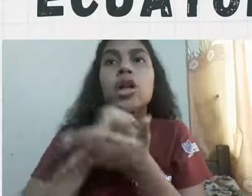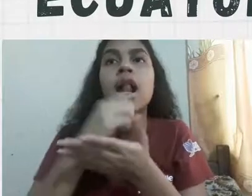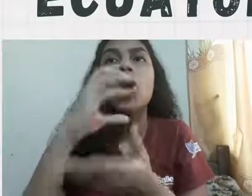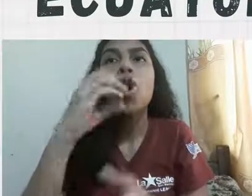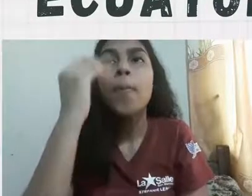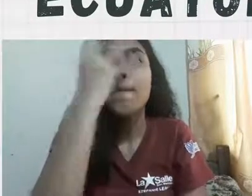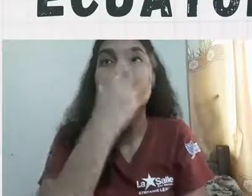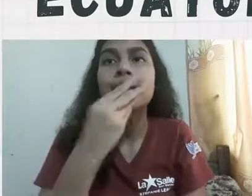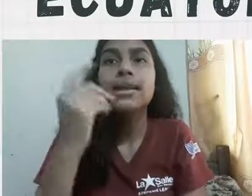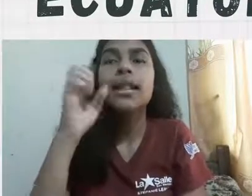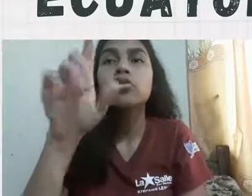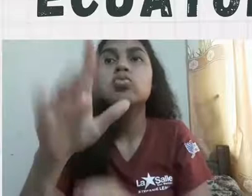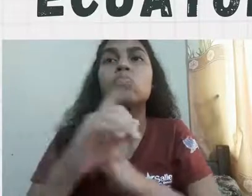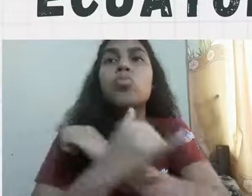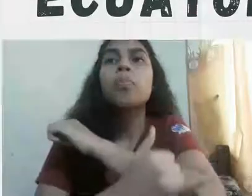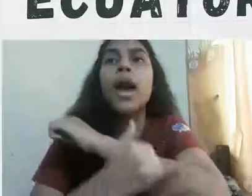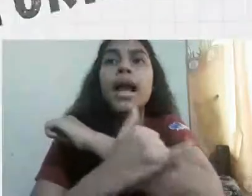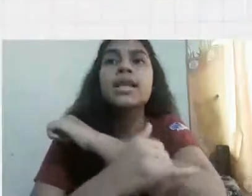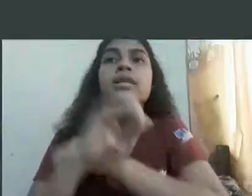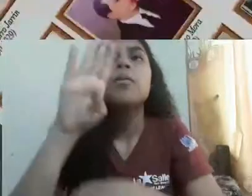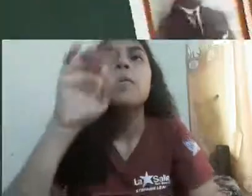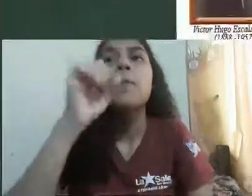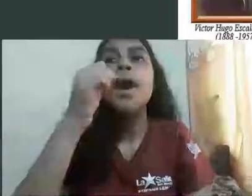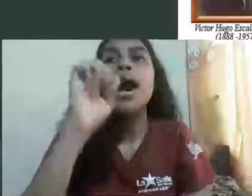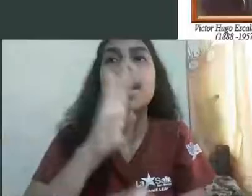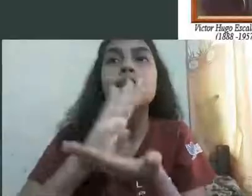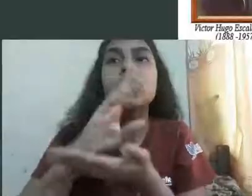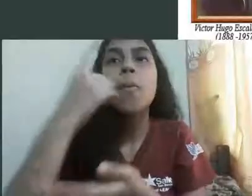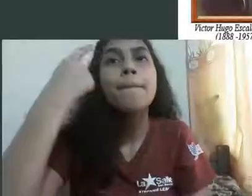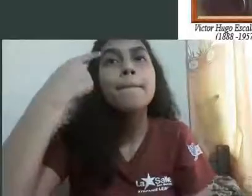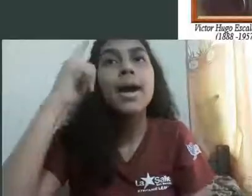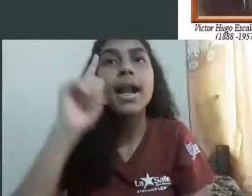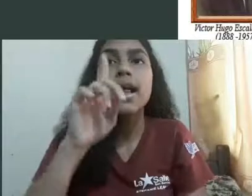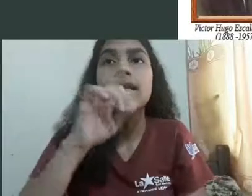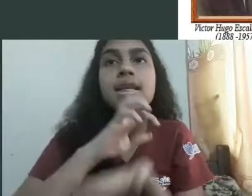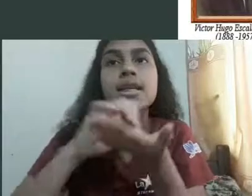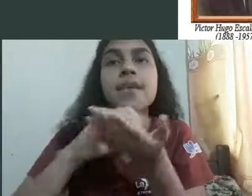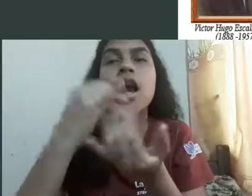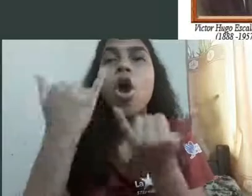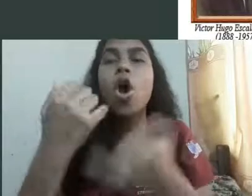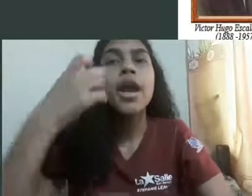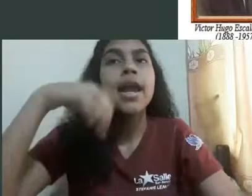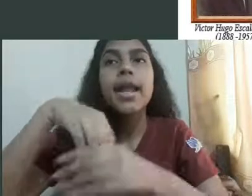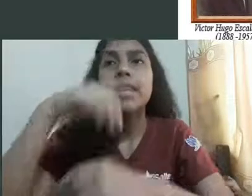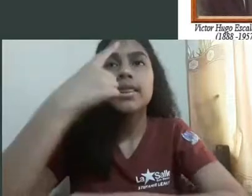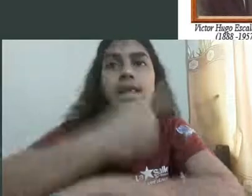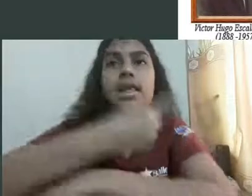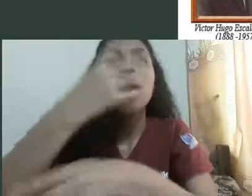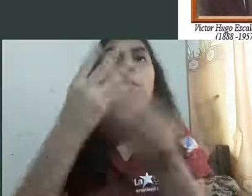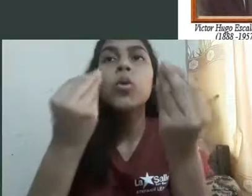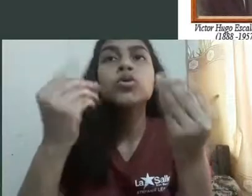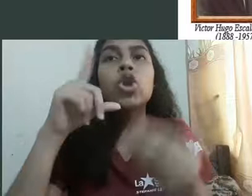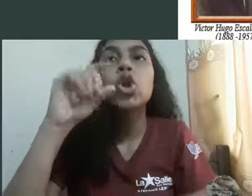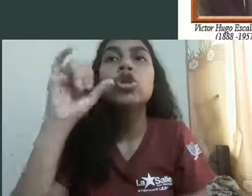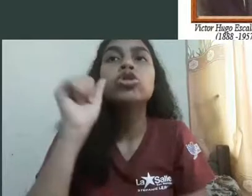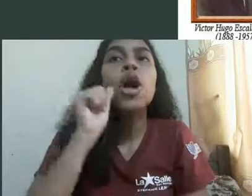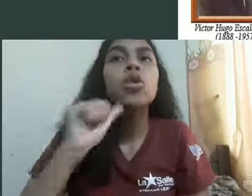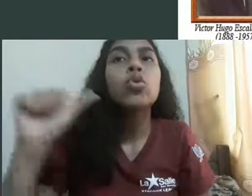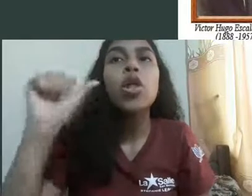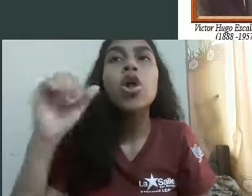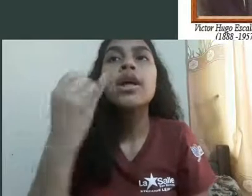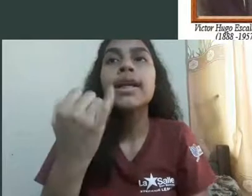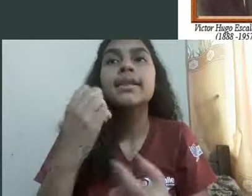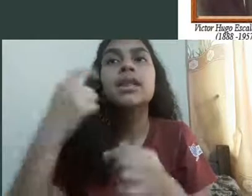nuestro país, en una bastión para escribir. Hoy en día tenemos muchos autores con la pasión de